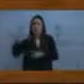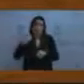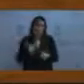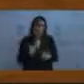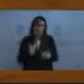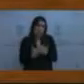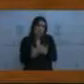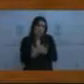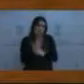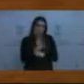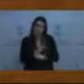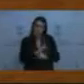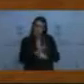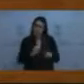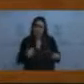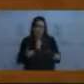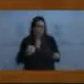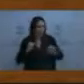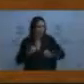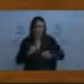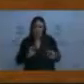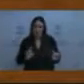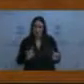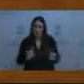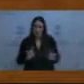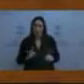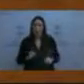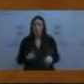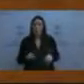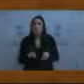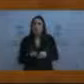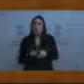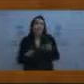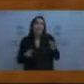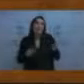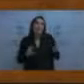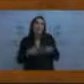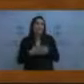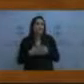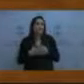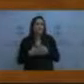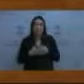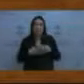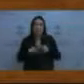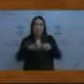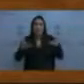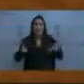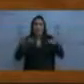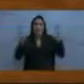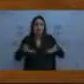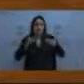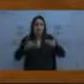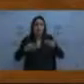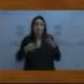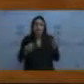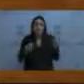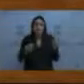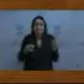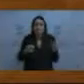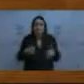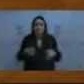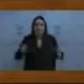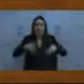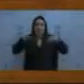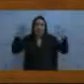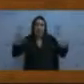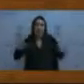no. En esto no vamos a estar de acuerdo. Sería algo así como abrir puertas al mar. En definitiva, el salario